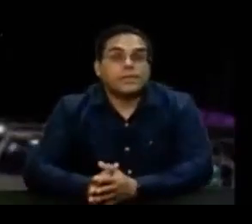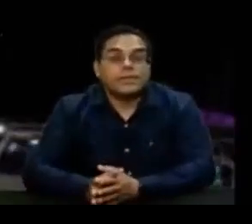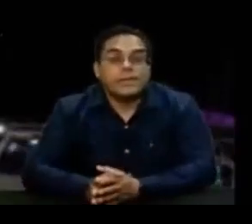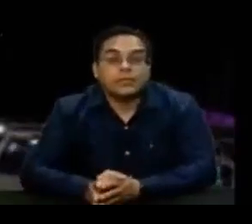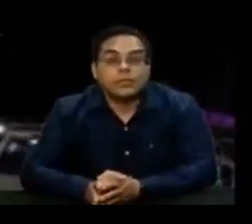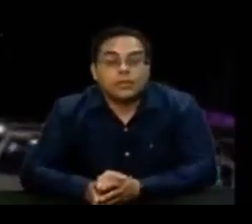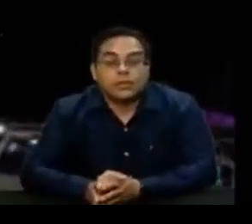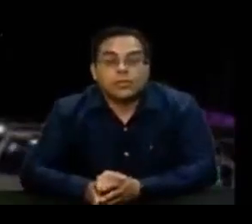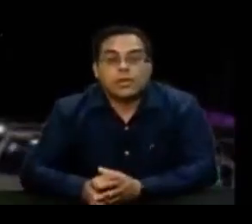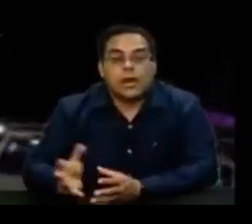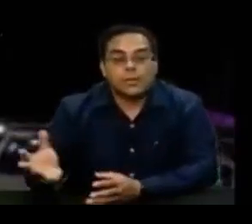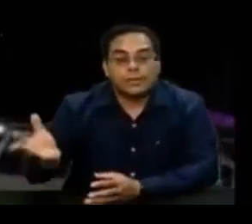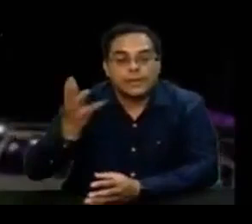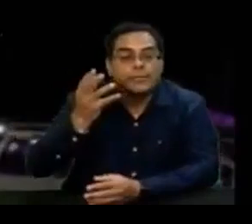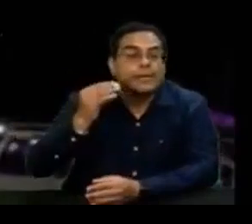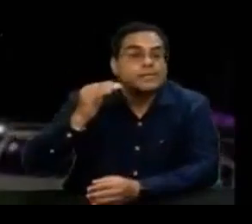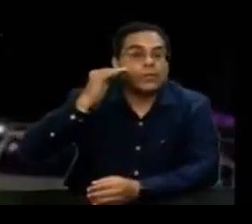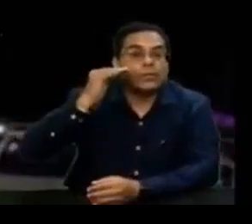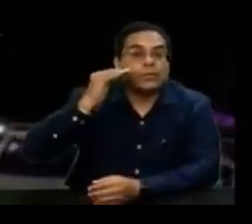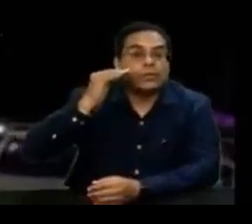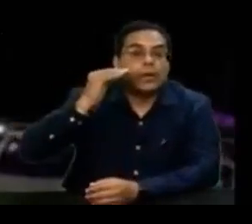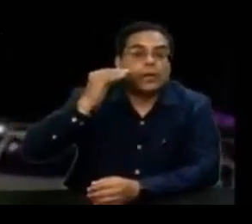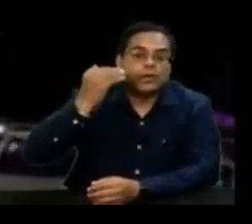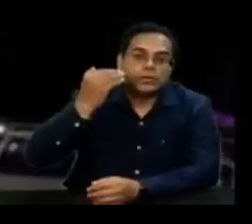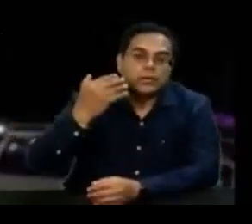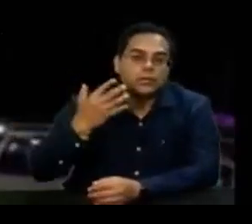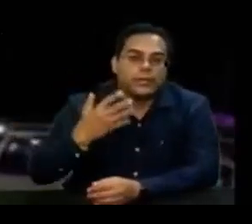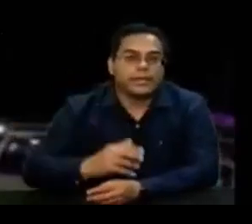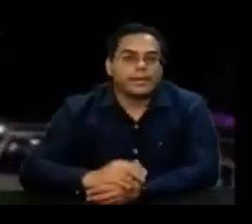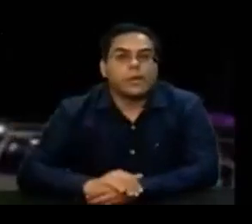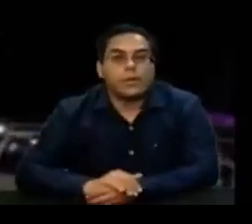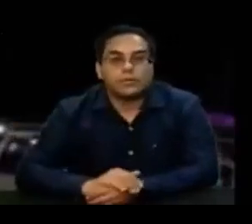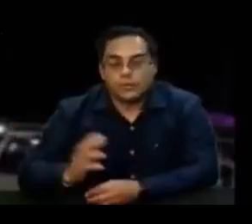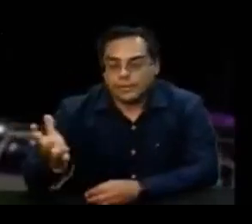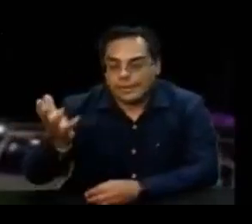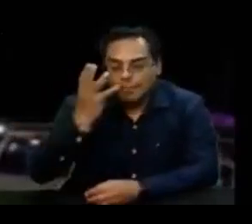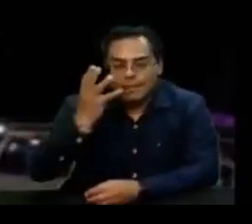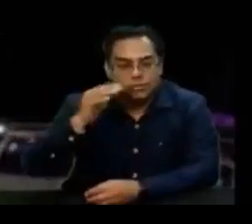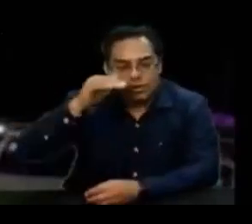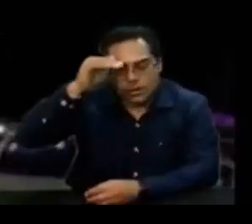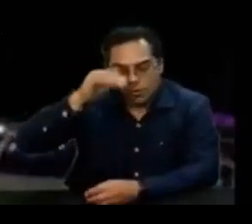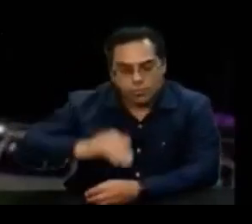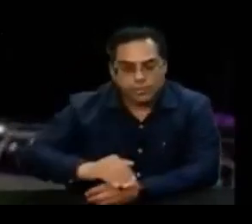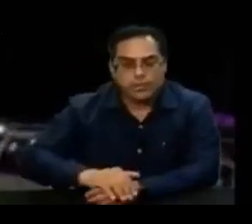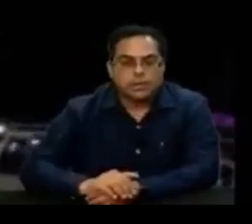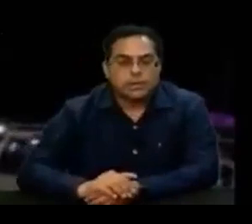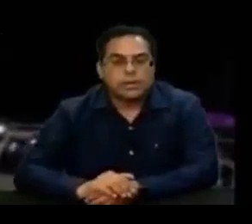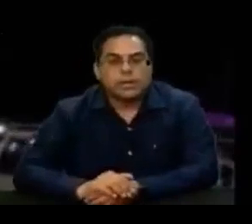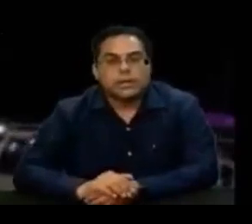golpes directos al ojo aumentan la presión, aunque no sea el golpe en el hueso, aumentan la presión y